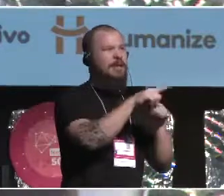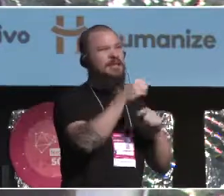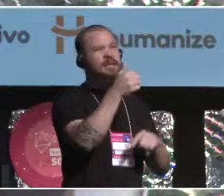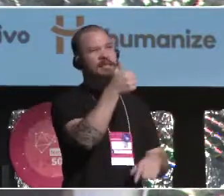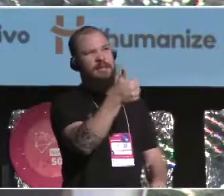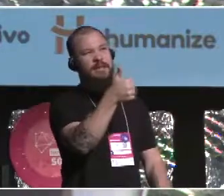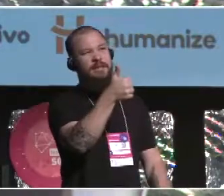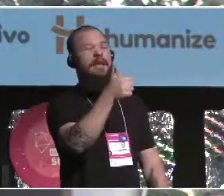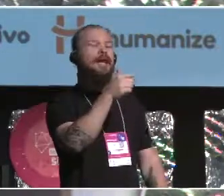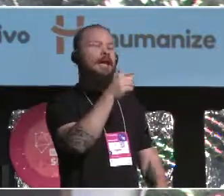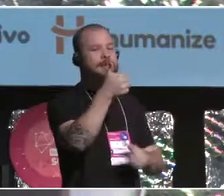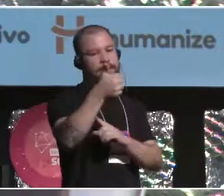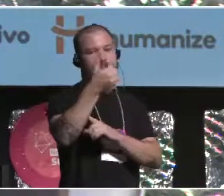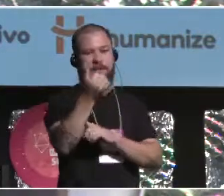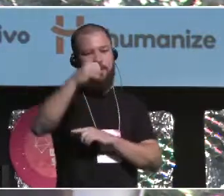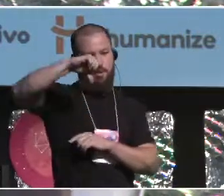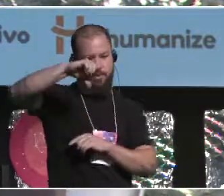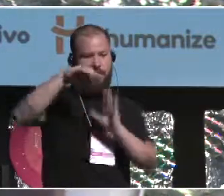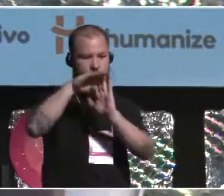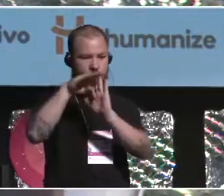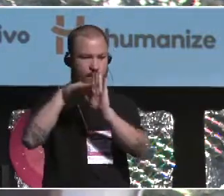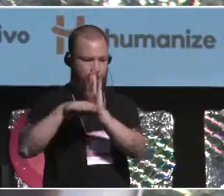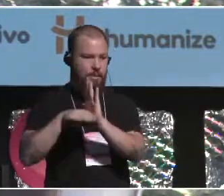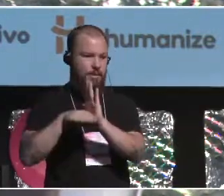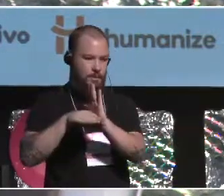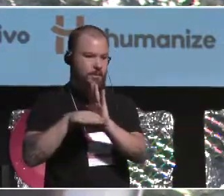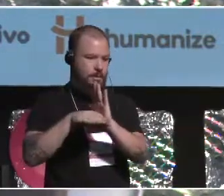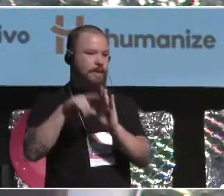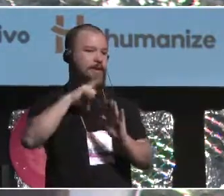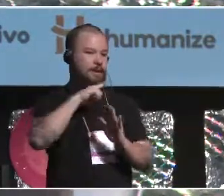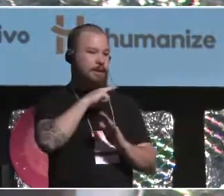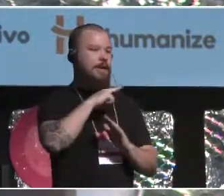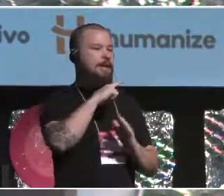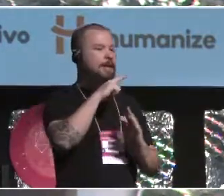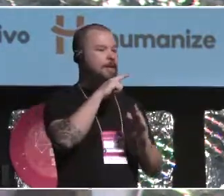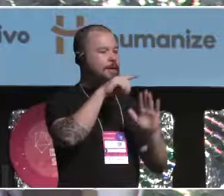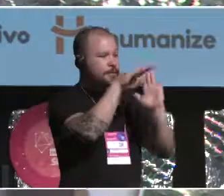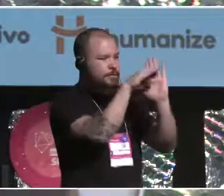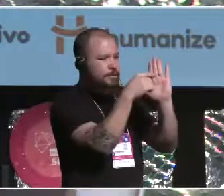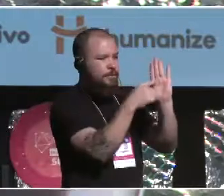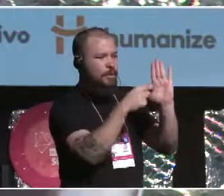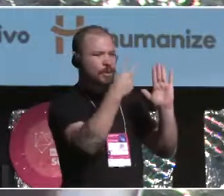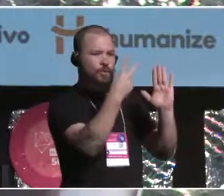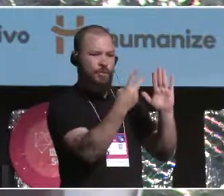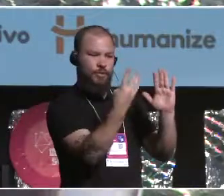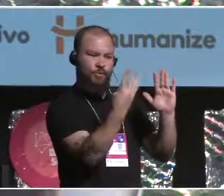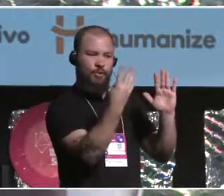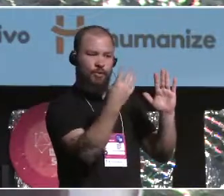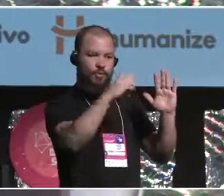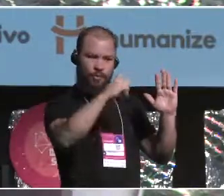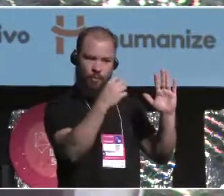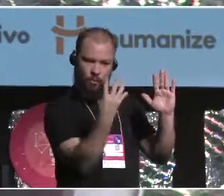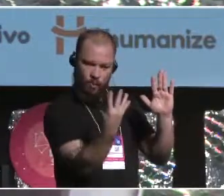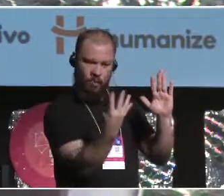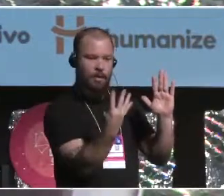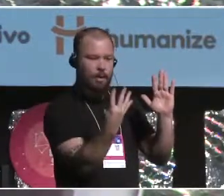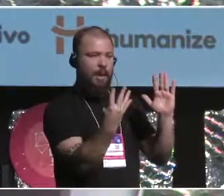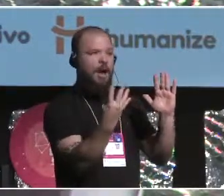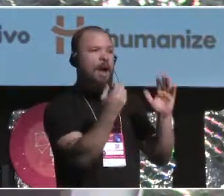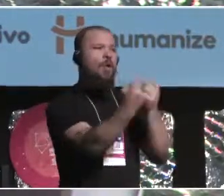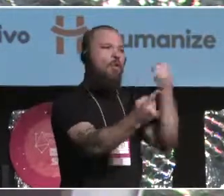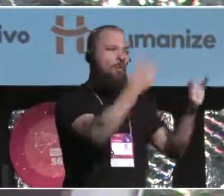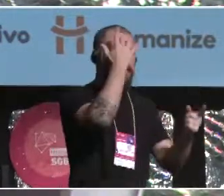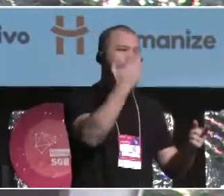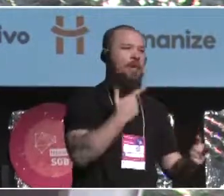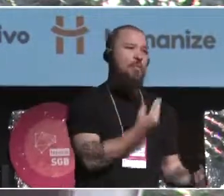que tiene que ver con números, que son los indicadores. Son 244 indicadores. Muchos dicen que son pocos, que son muchos. Ahí el debate